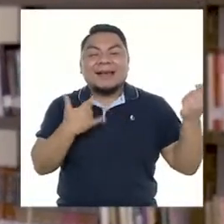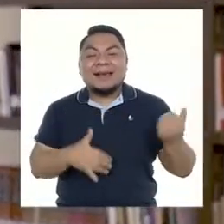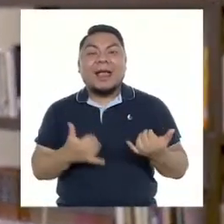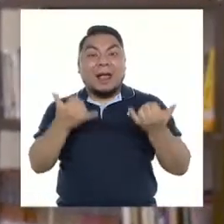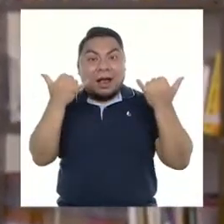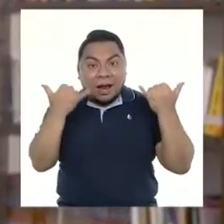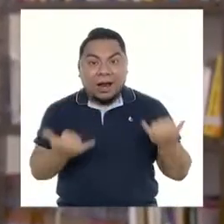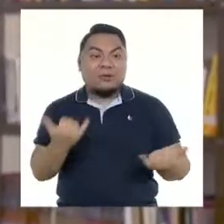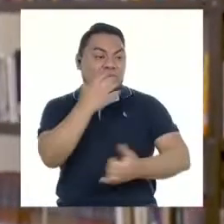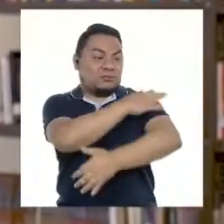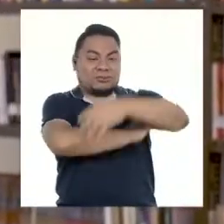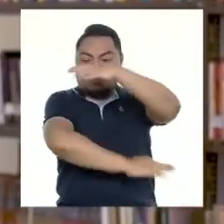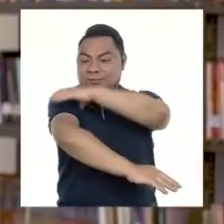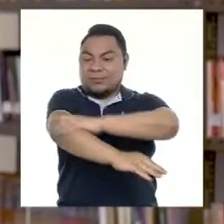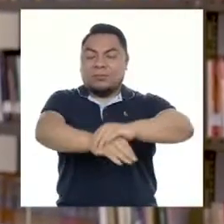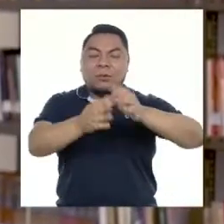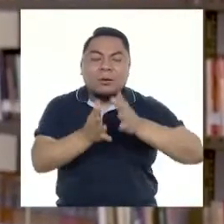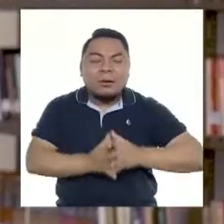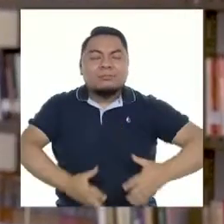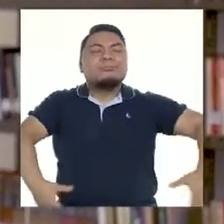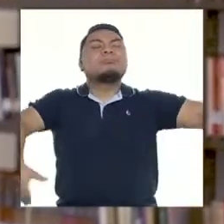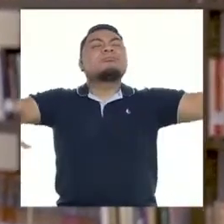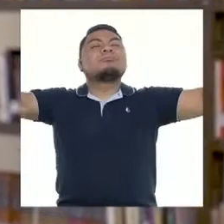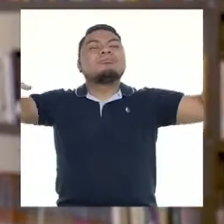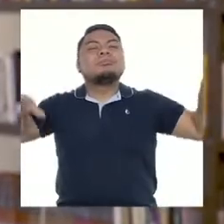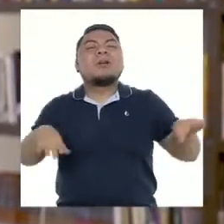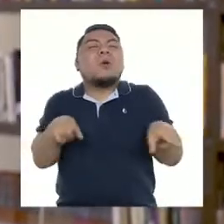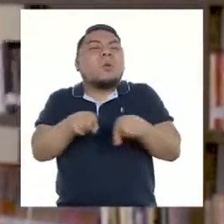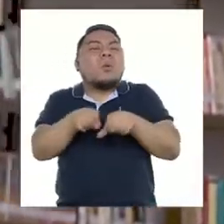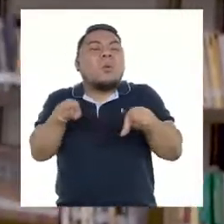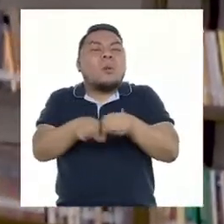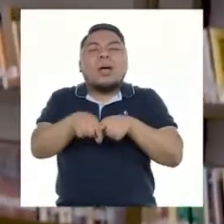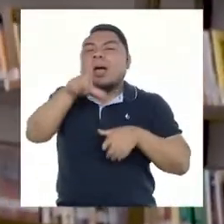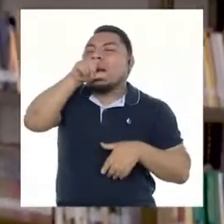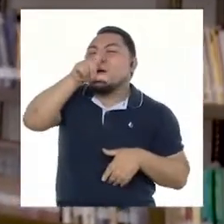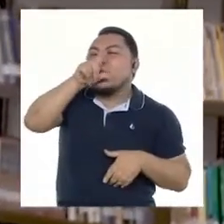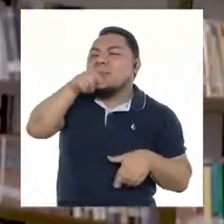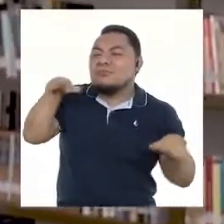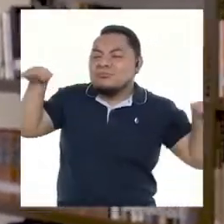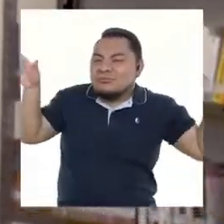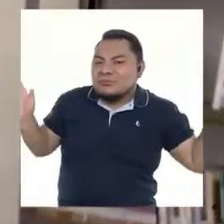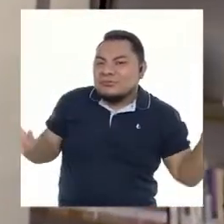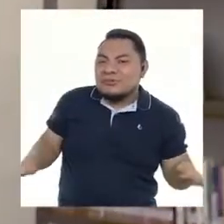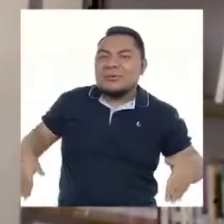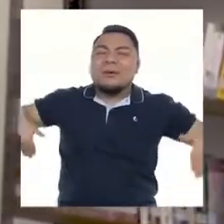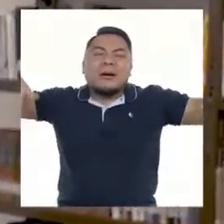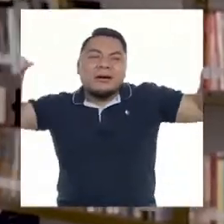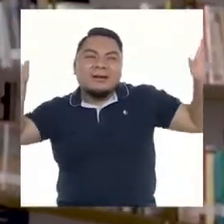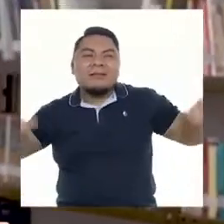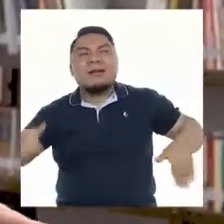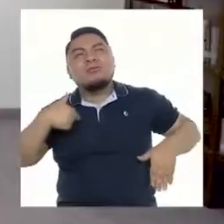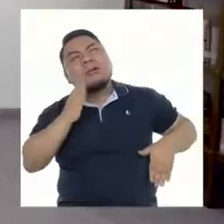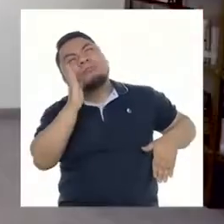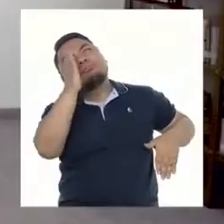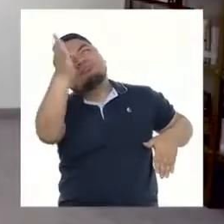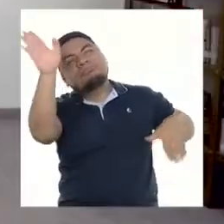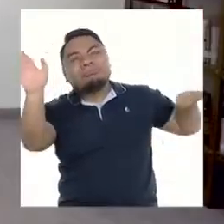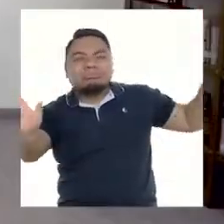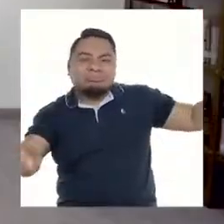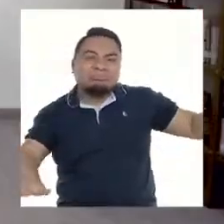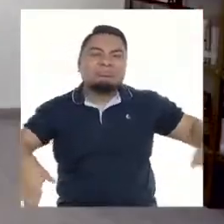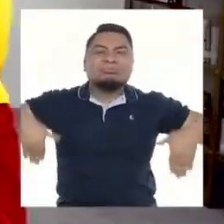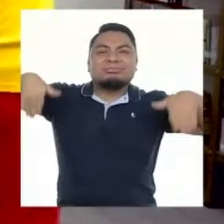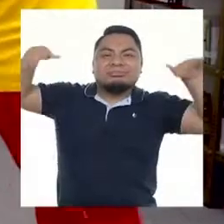Ahora extenderé mis brazos como alas de paloma. Voy volando